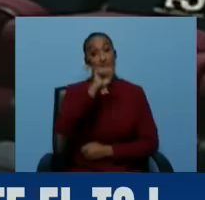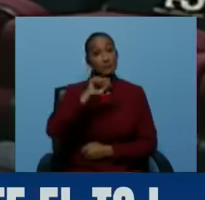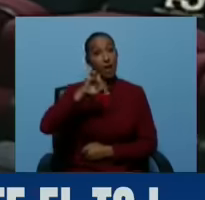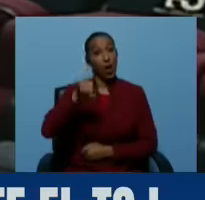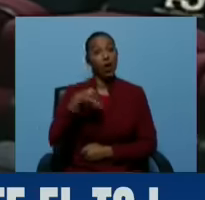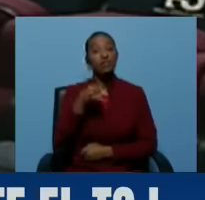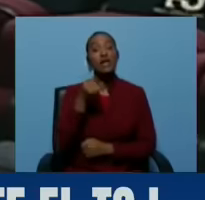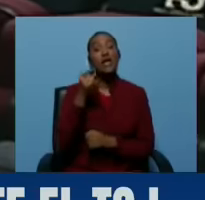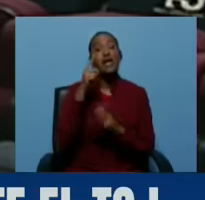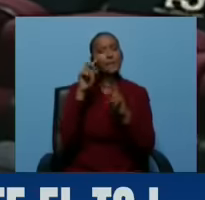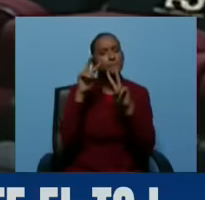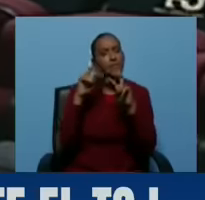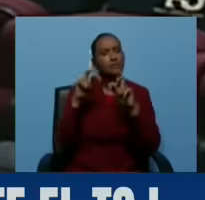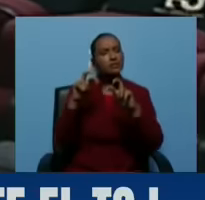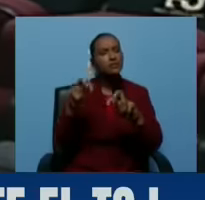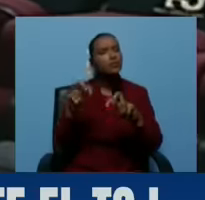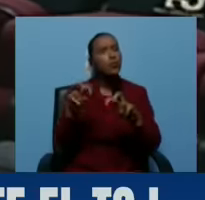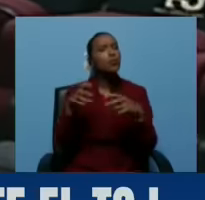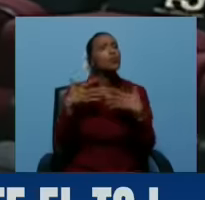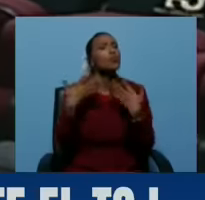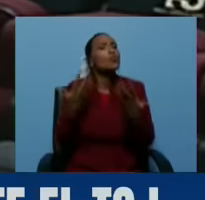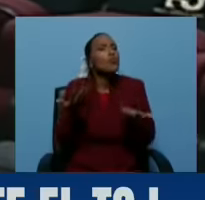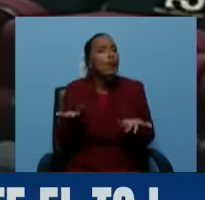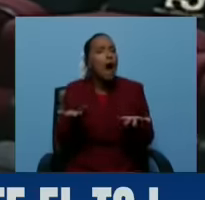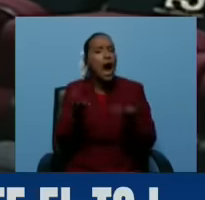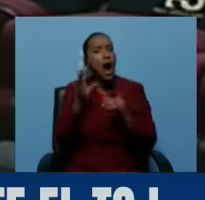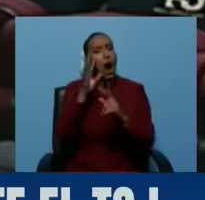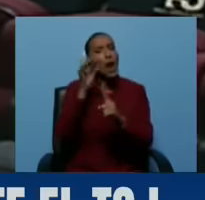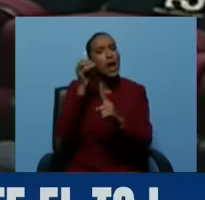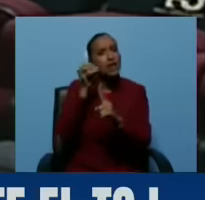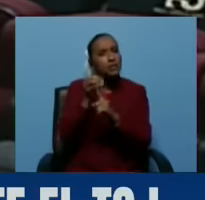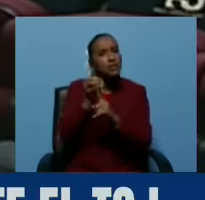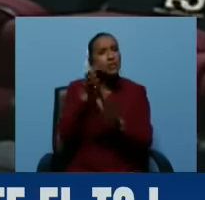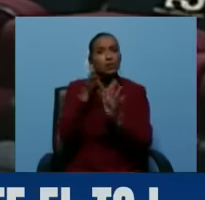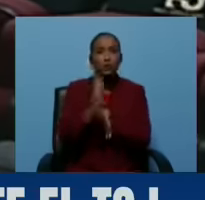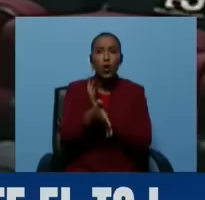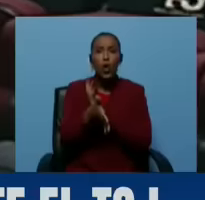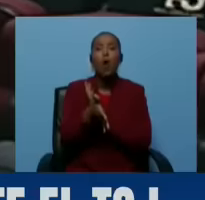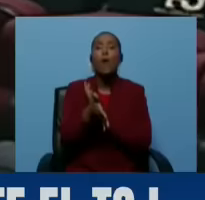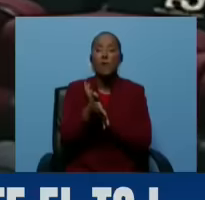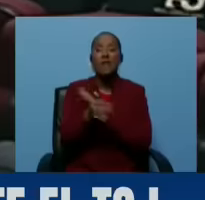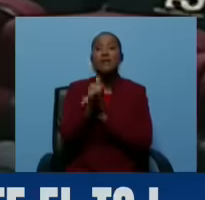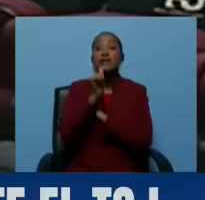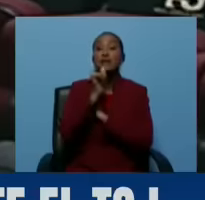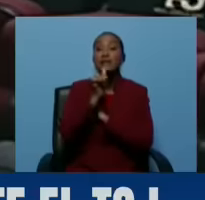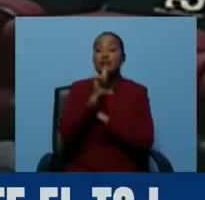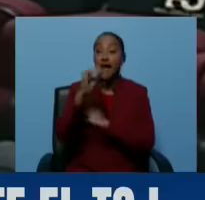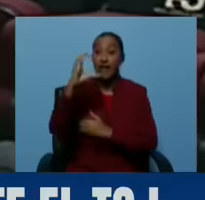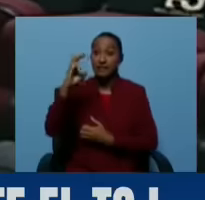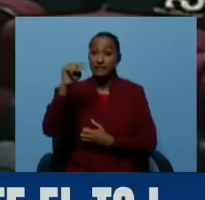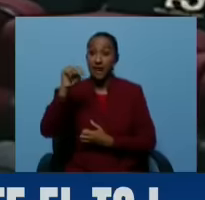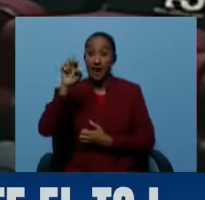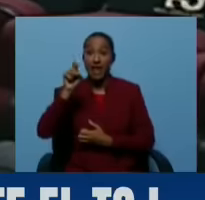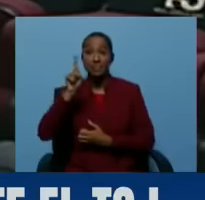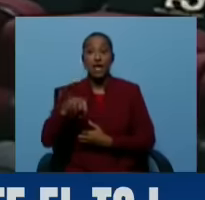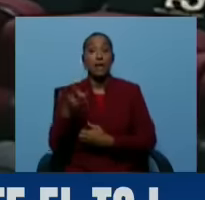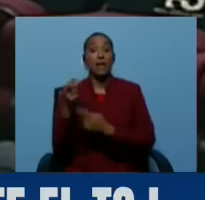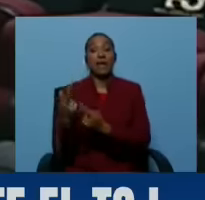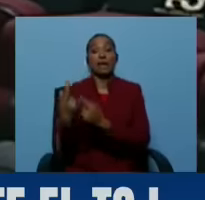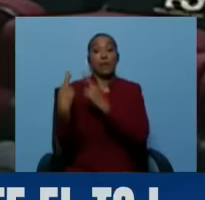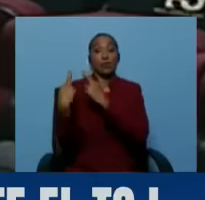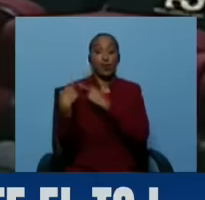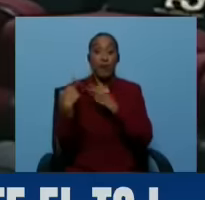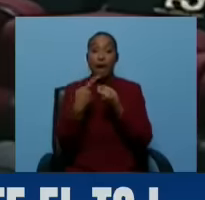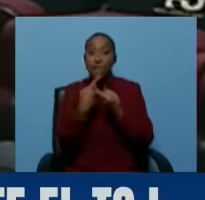el objetivo de emitir nuevos resultados. Esa no es su función, esa es una función del Consejo Nacional Electoral, que ya fue emitida en su